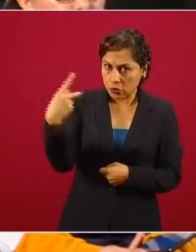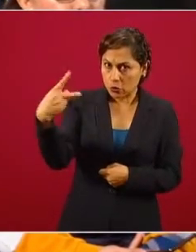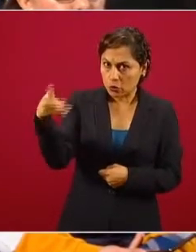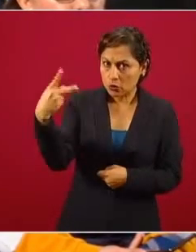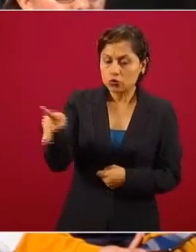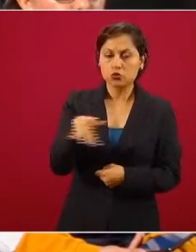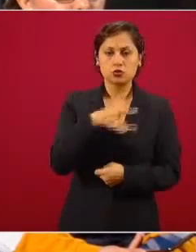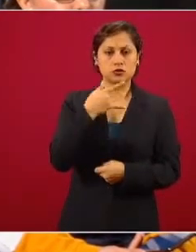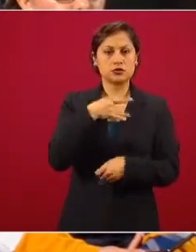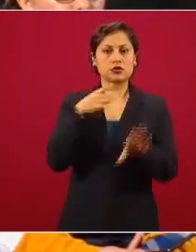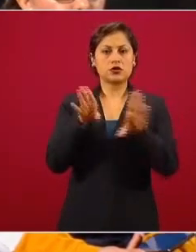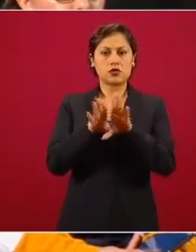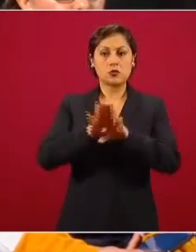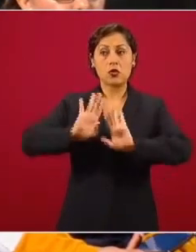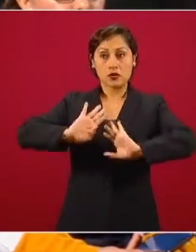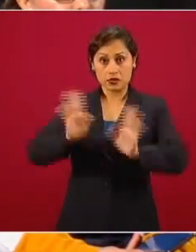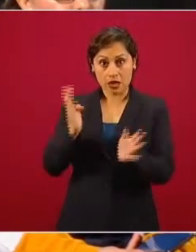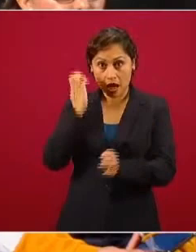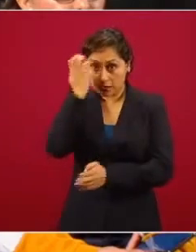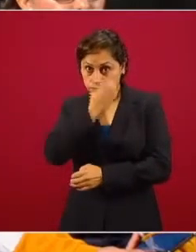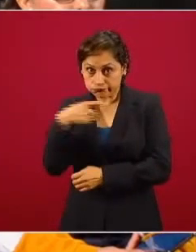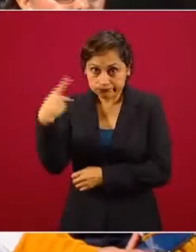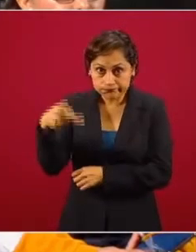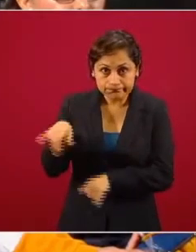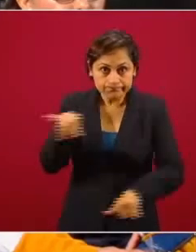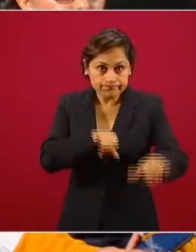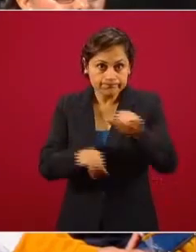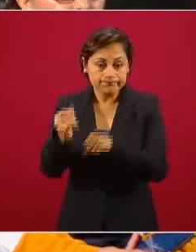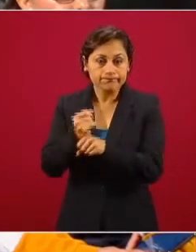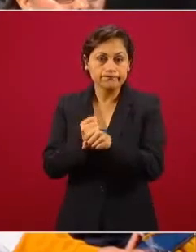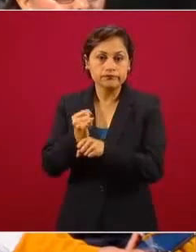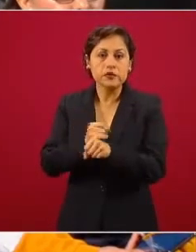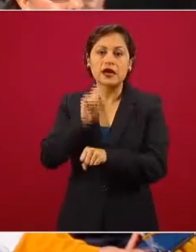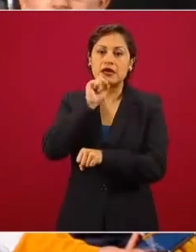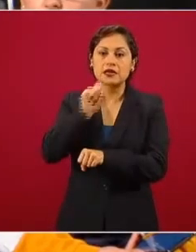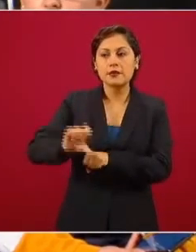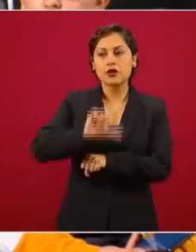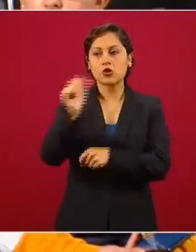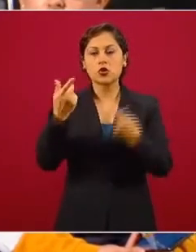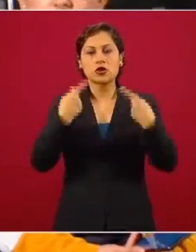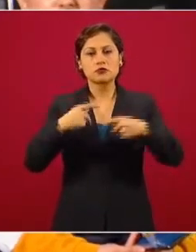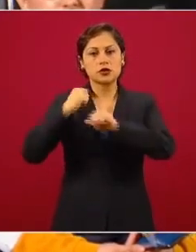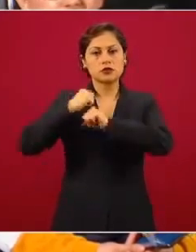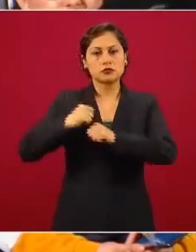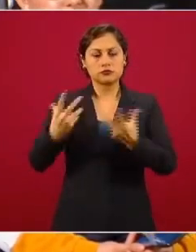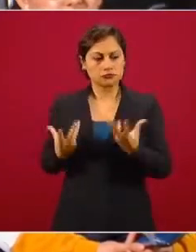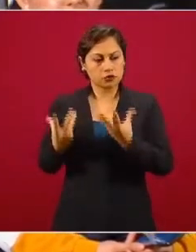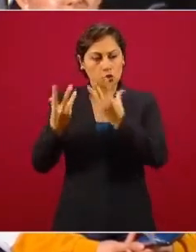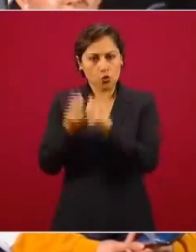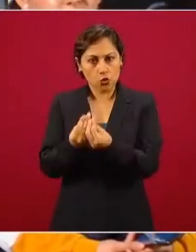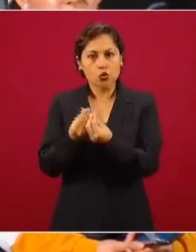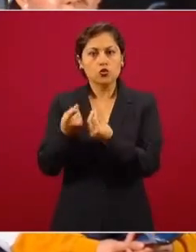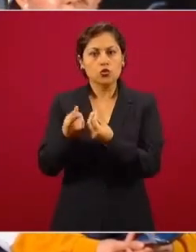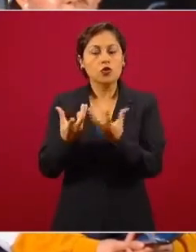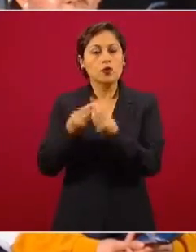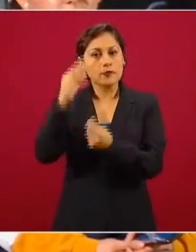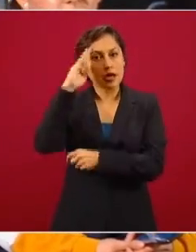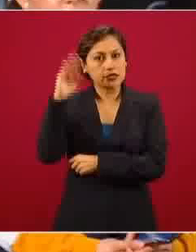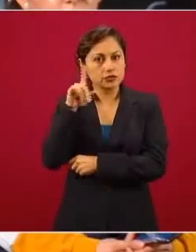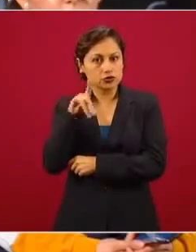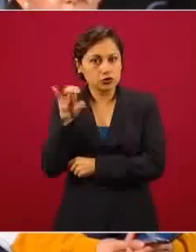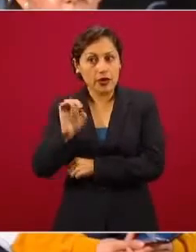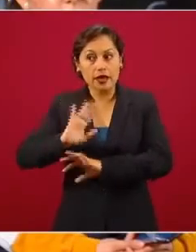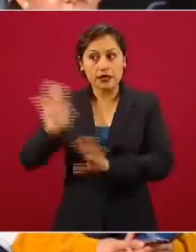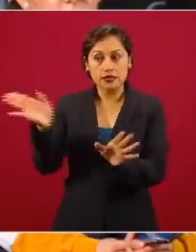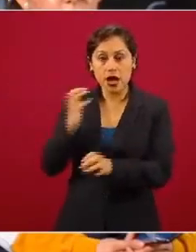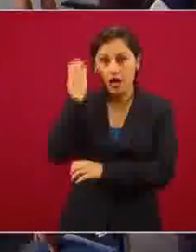hicieron la prueba y si los funcionarios que estuvieron alrededor del maestro Zoe Robledo también se hicieron la prueba y, sobre todo, cómo